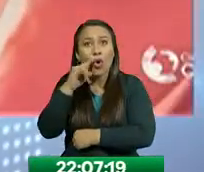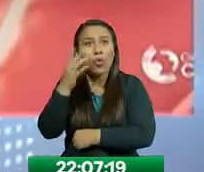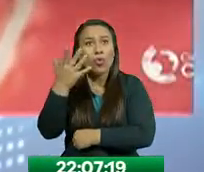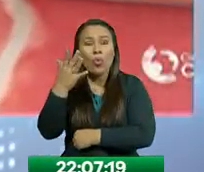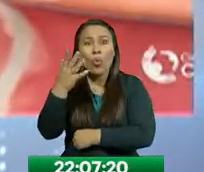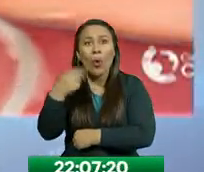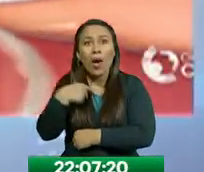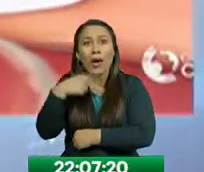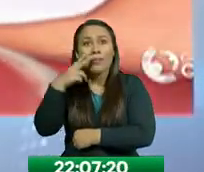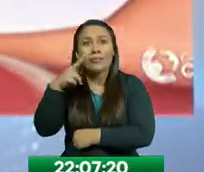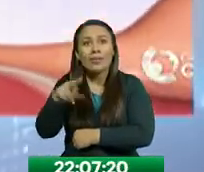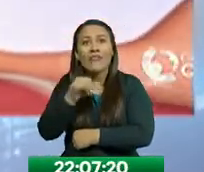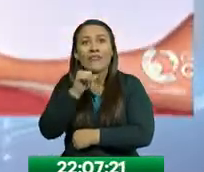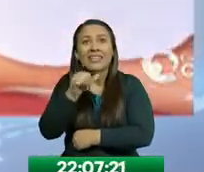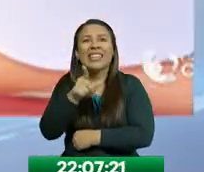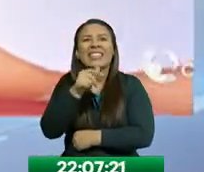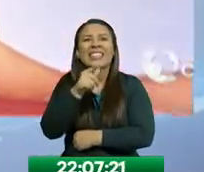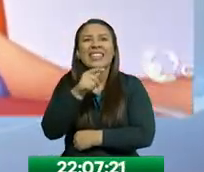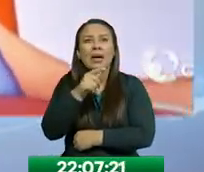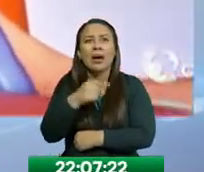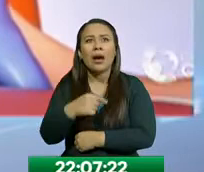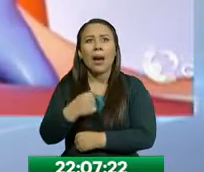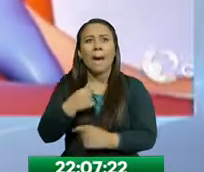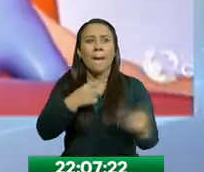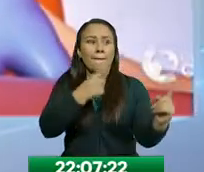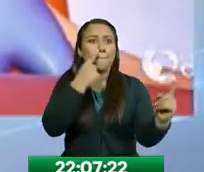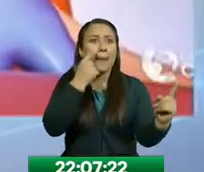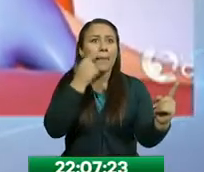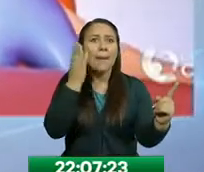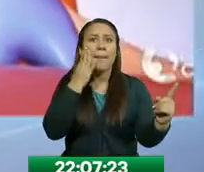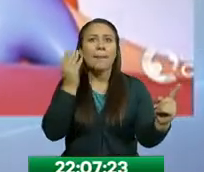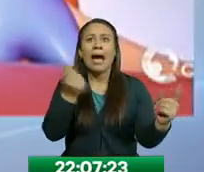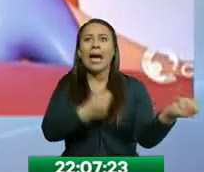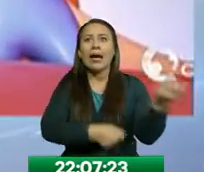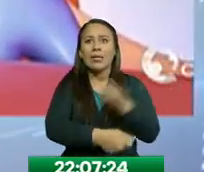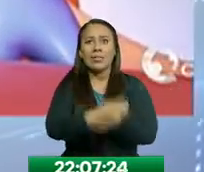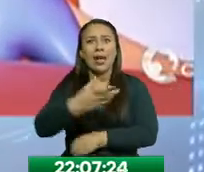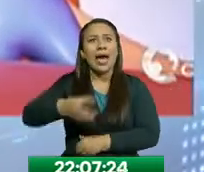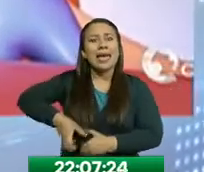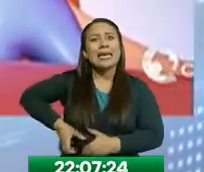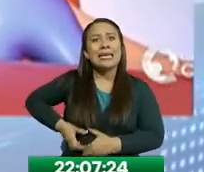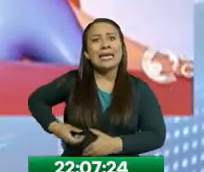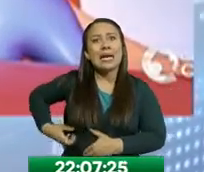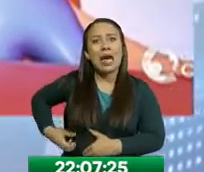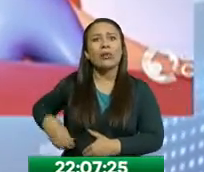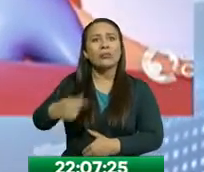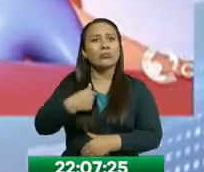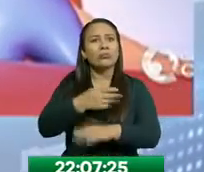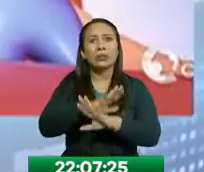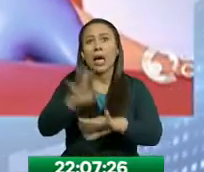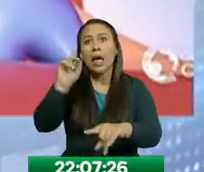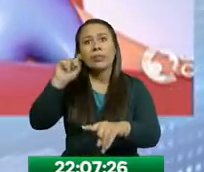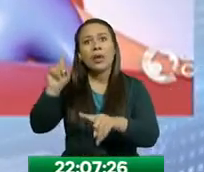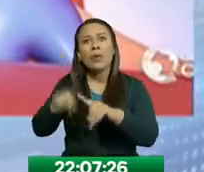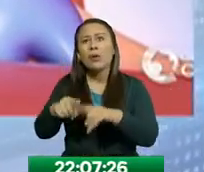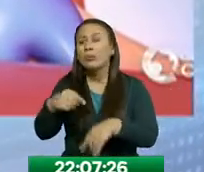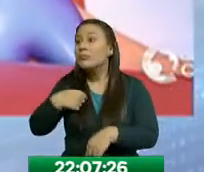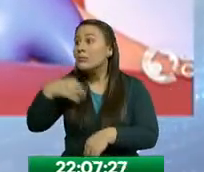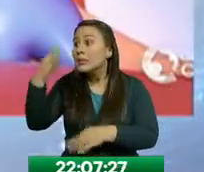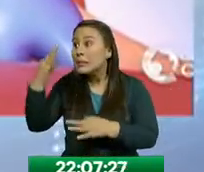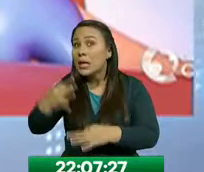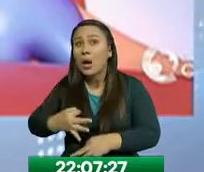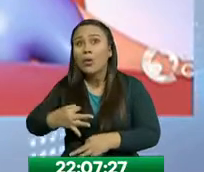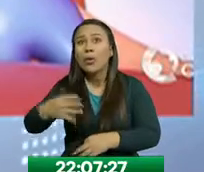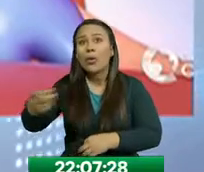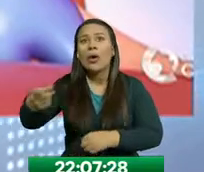no lo he visto. Los donantes vamos a ser uno de los papás, sea el papá o sea yo. El seguro ya tiene confirmado